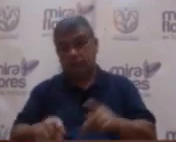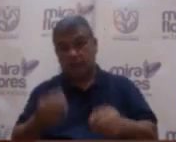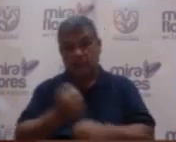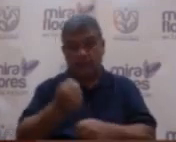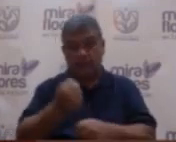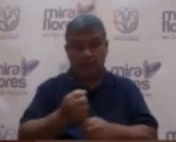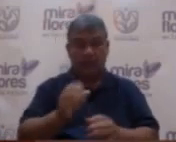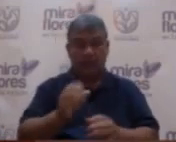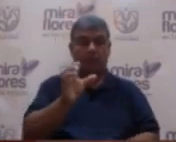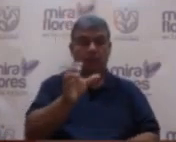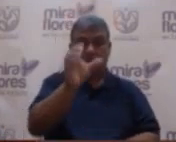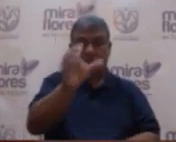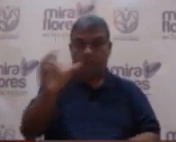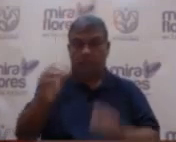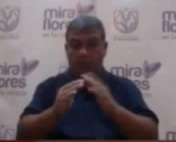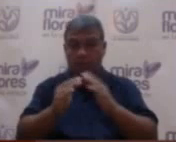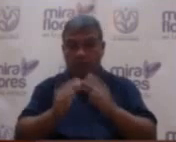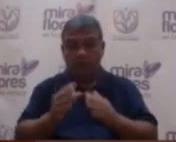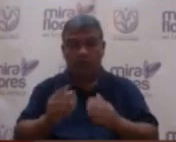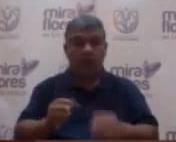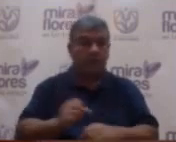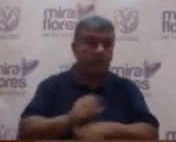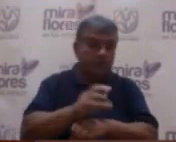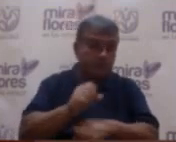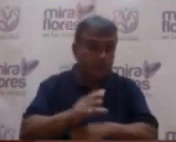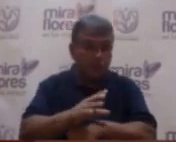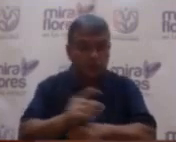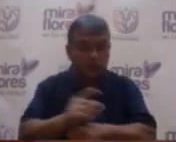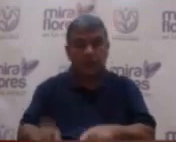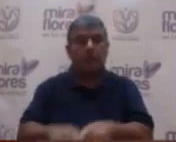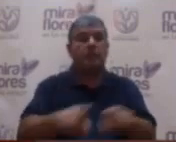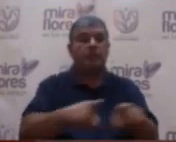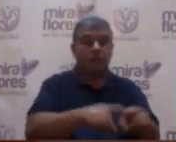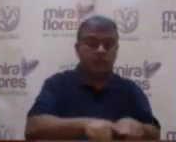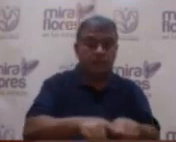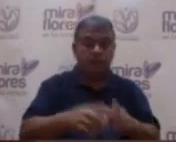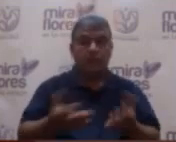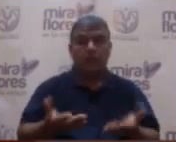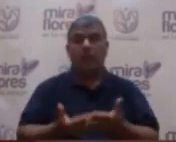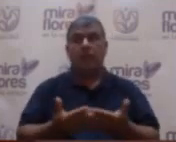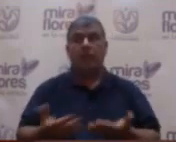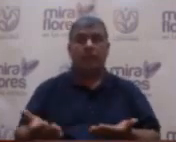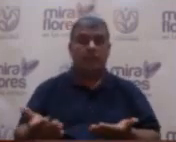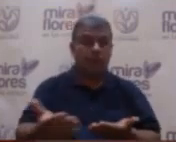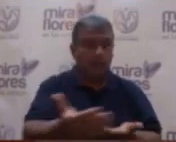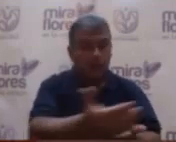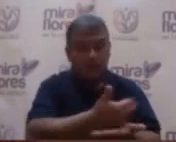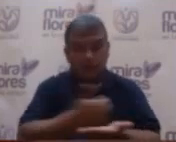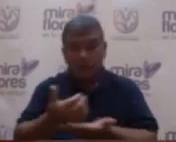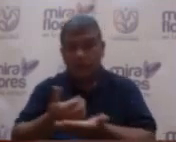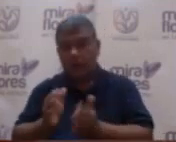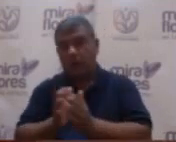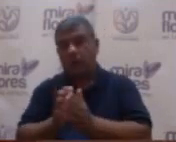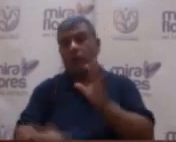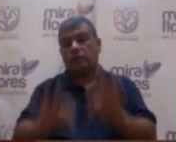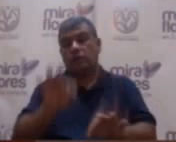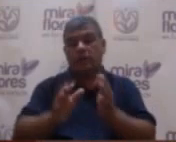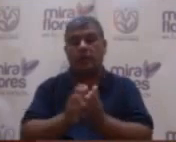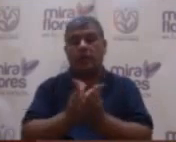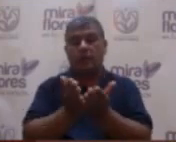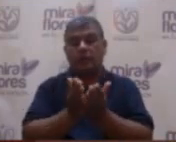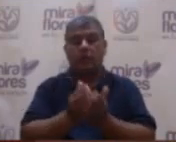en la biblioteca para asesorar y también va a escoger libros, los mejores que